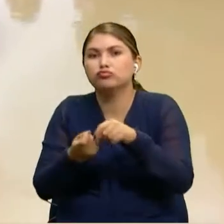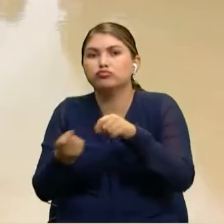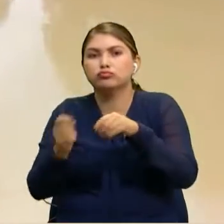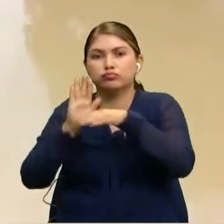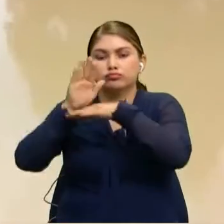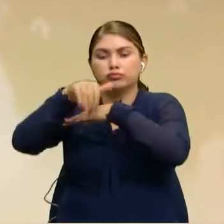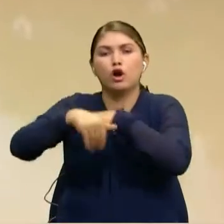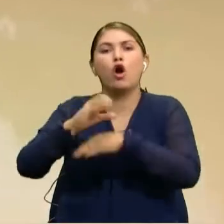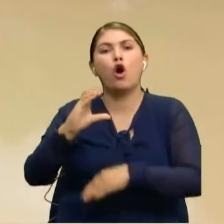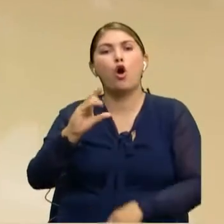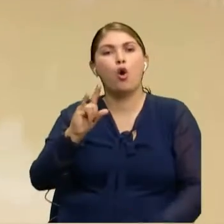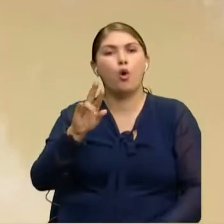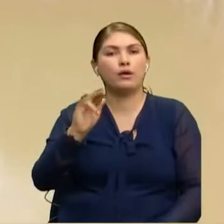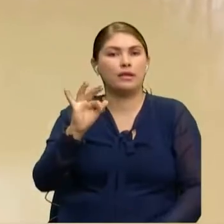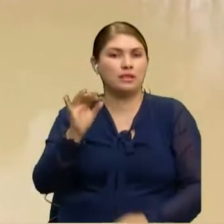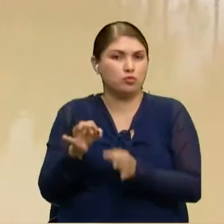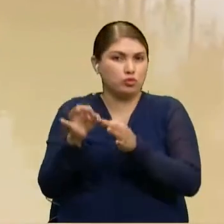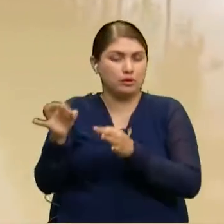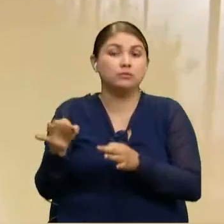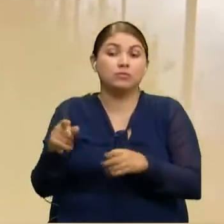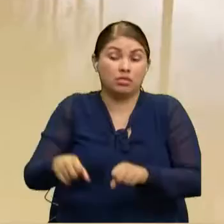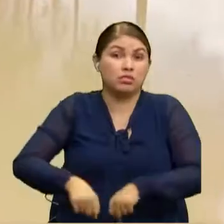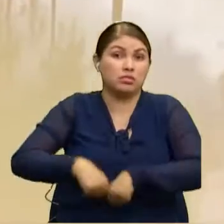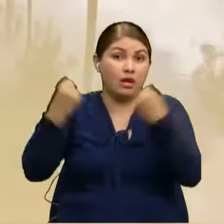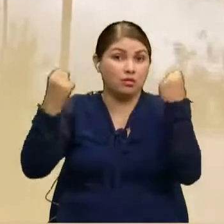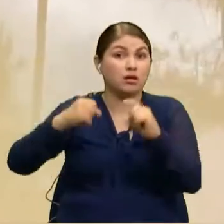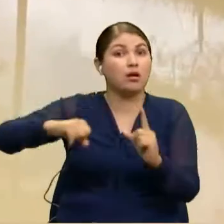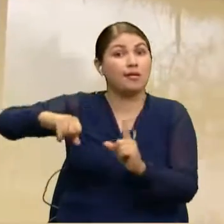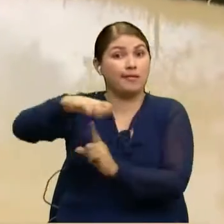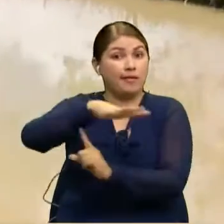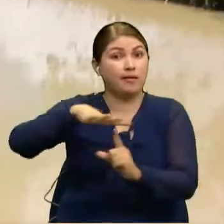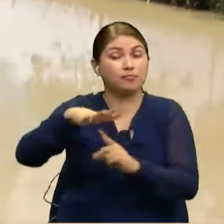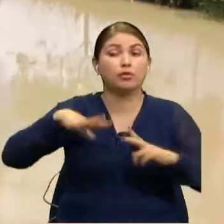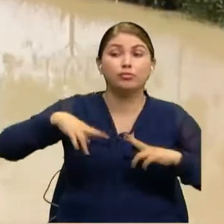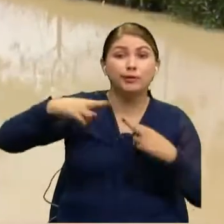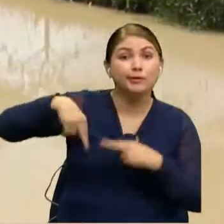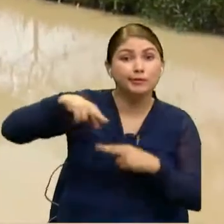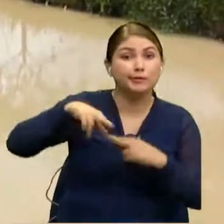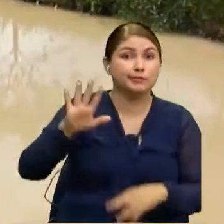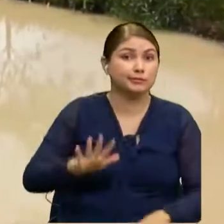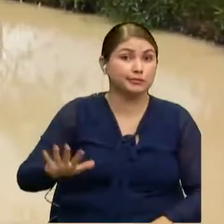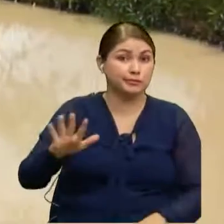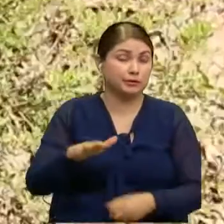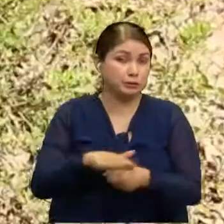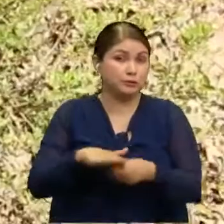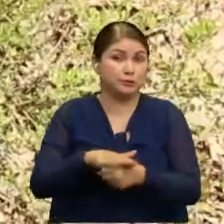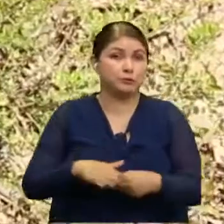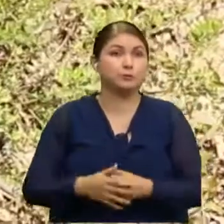quebrada Curití, situación que causa serios daños ambientales y turísticos en la región.